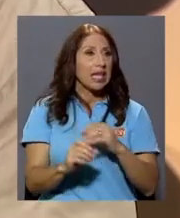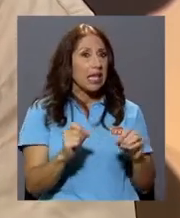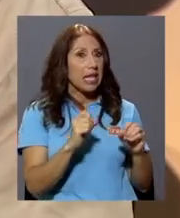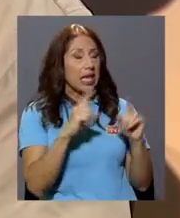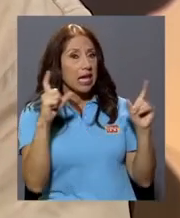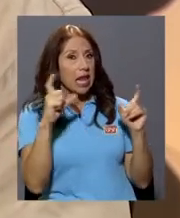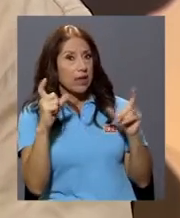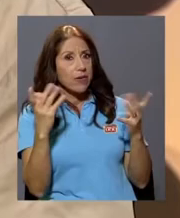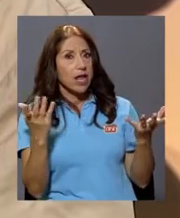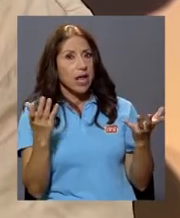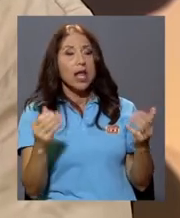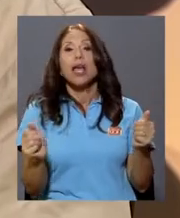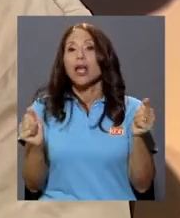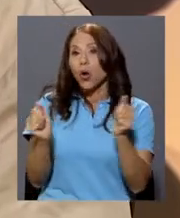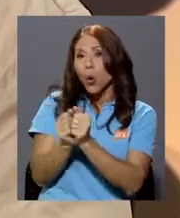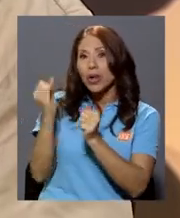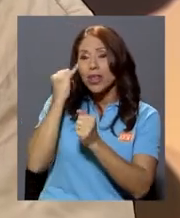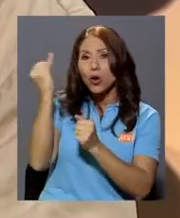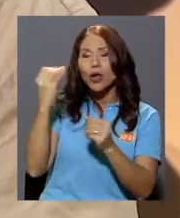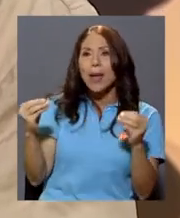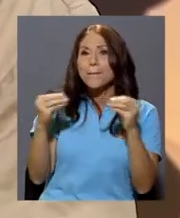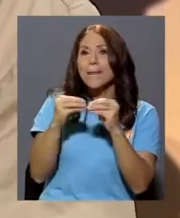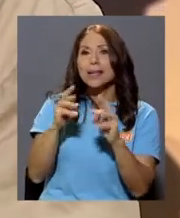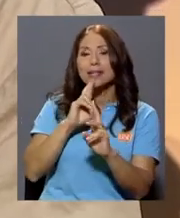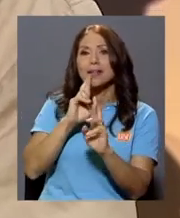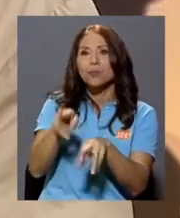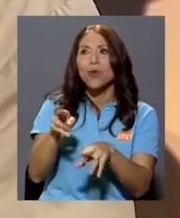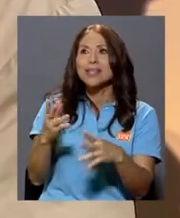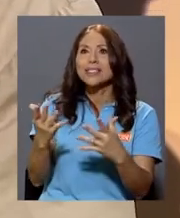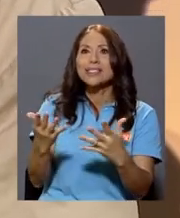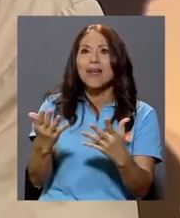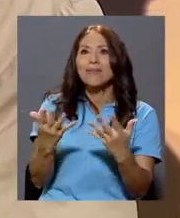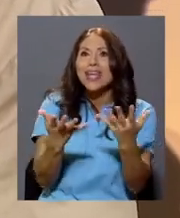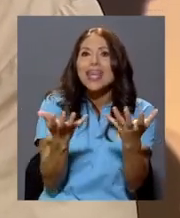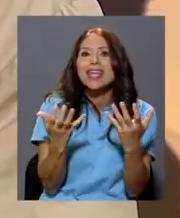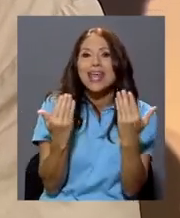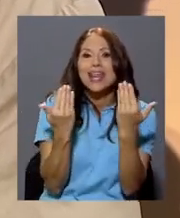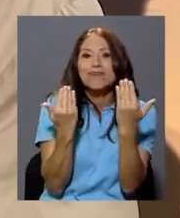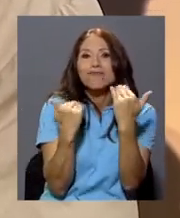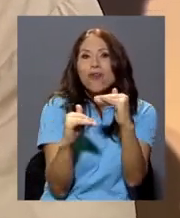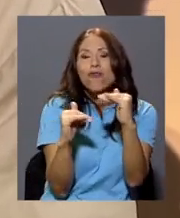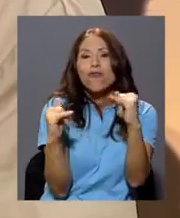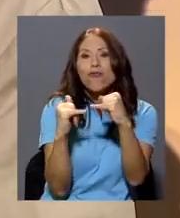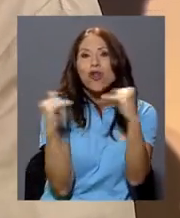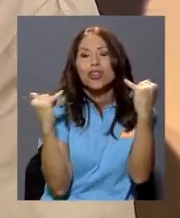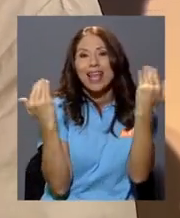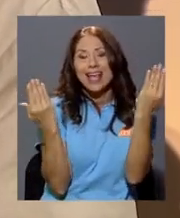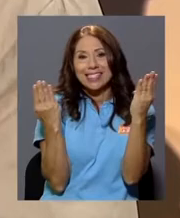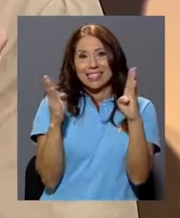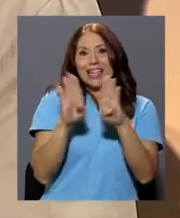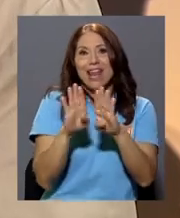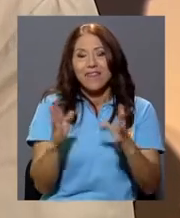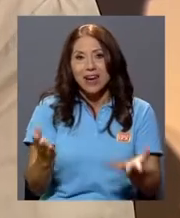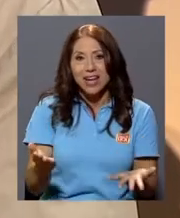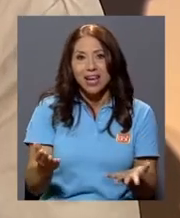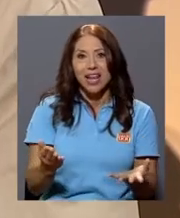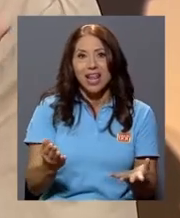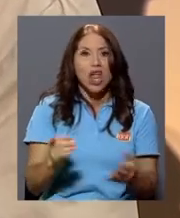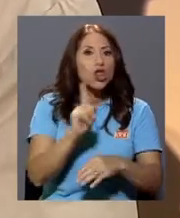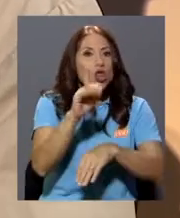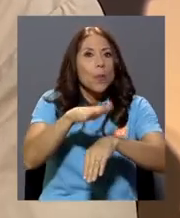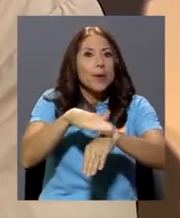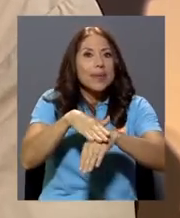con ideologías más de respuesta, digamos, de cierre de las fronteras, de no permitir, cuando los